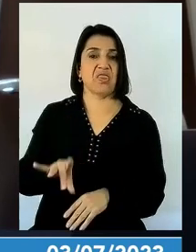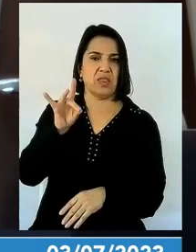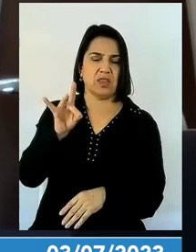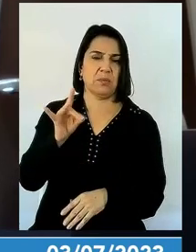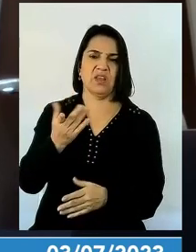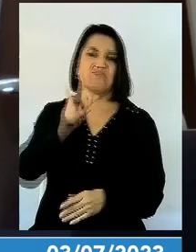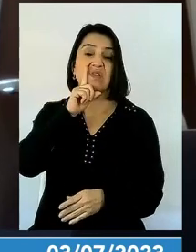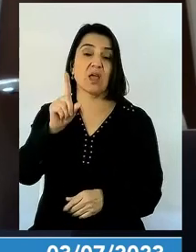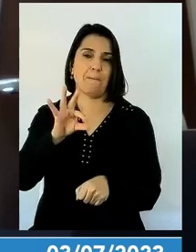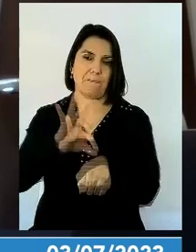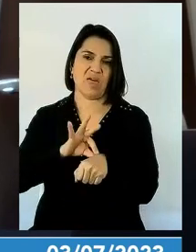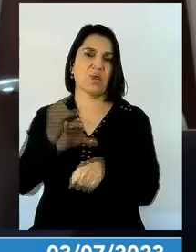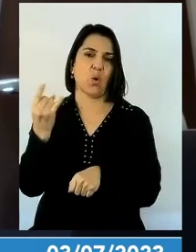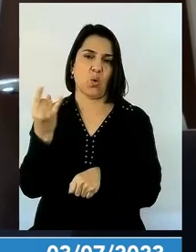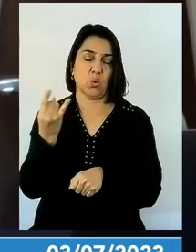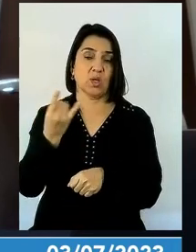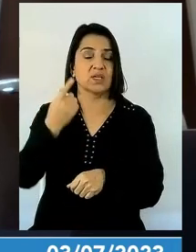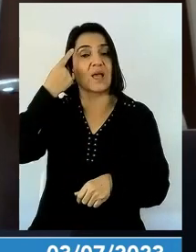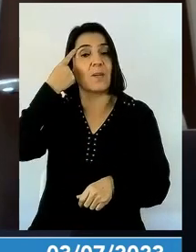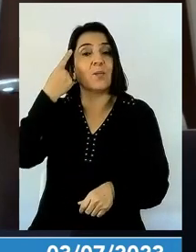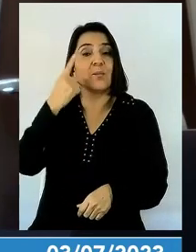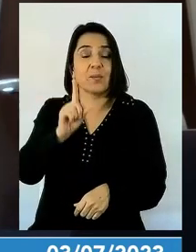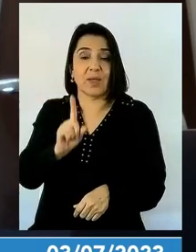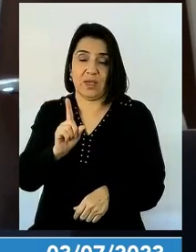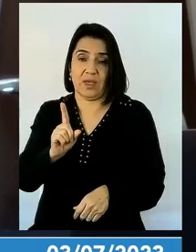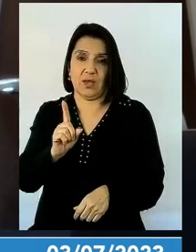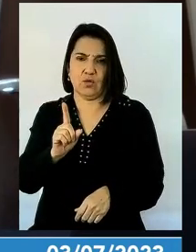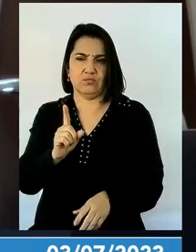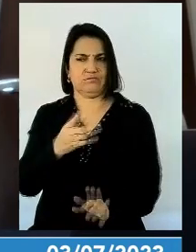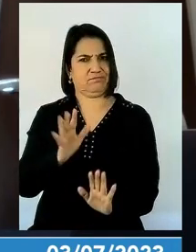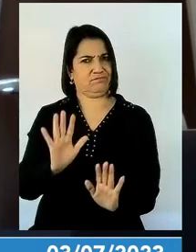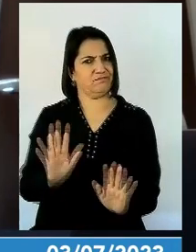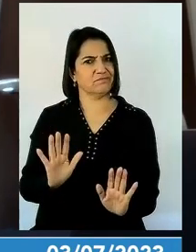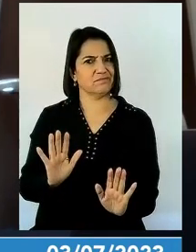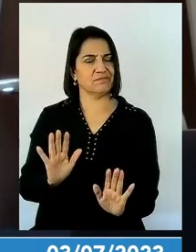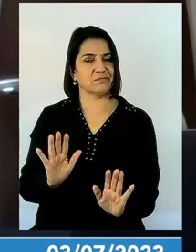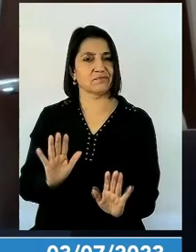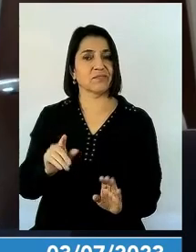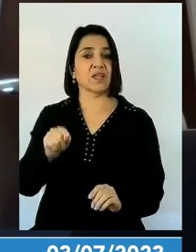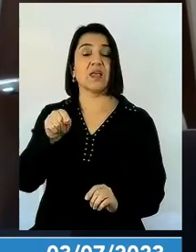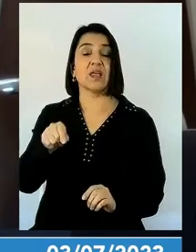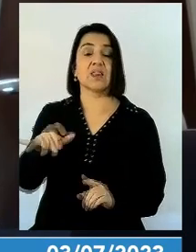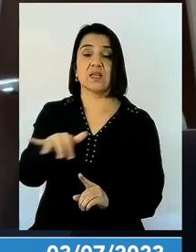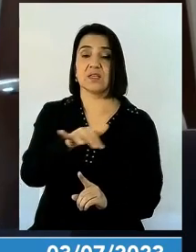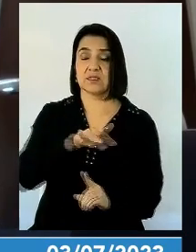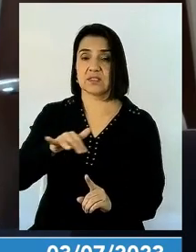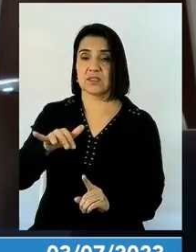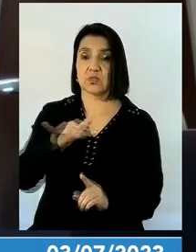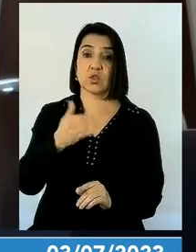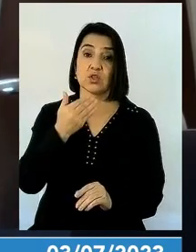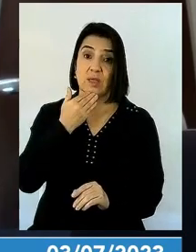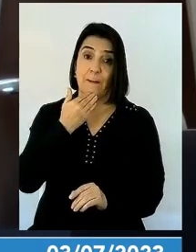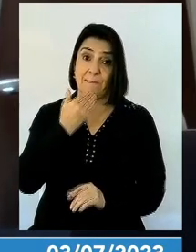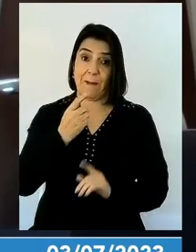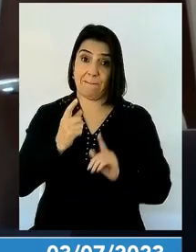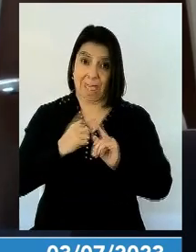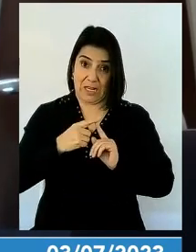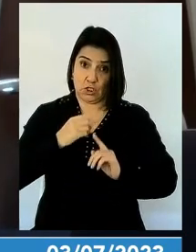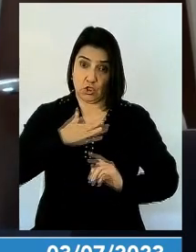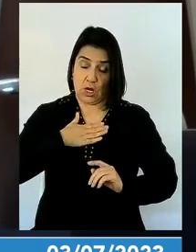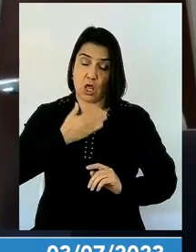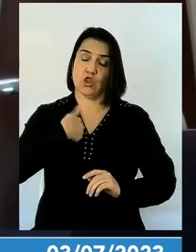Sin embargo, irónicamente, es el caso también personal que nosotros sufrimos con el caso de una